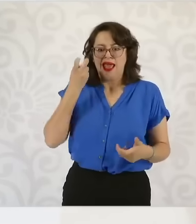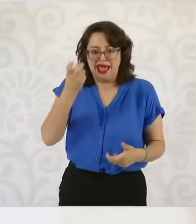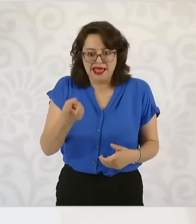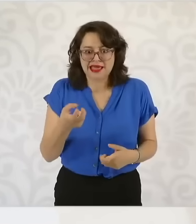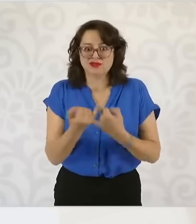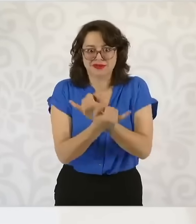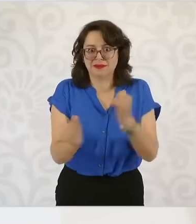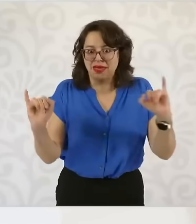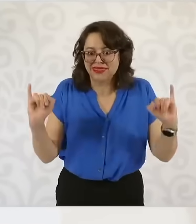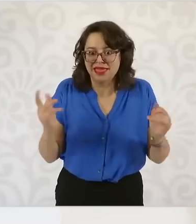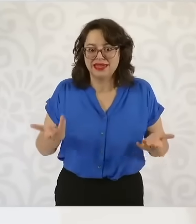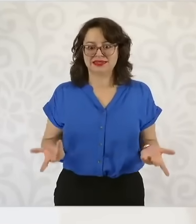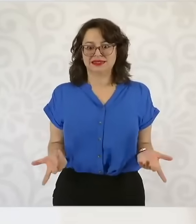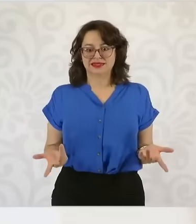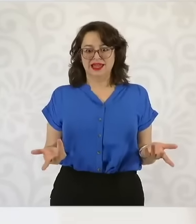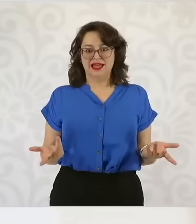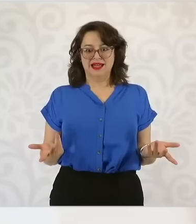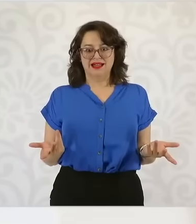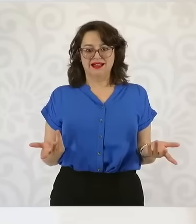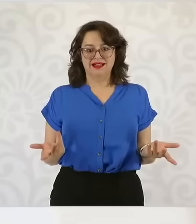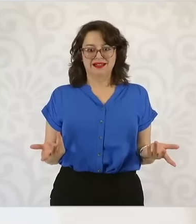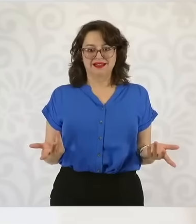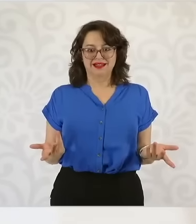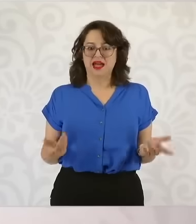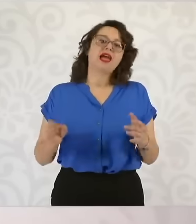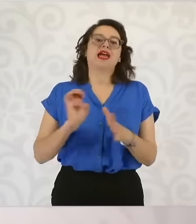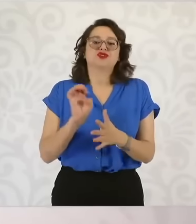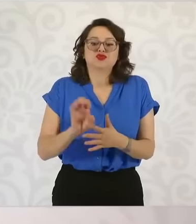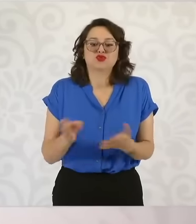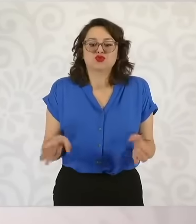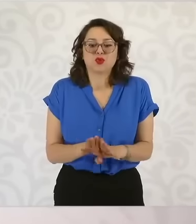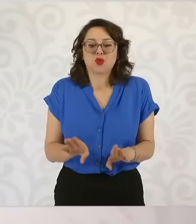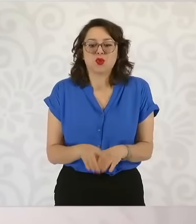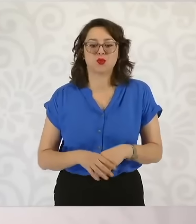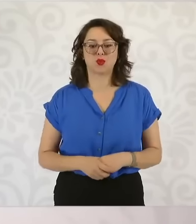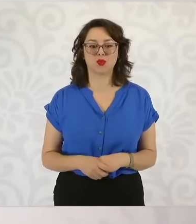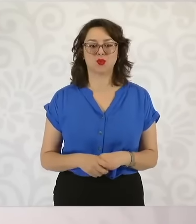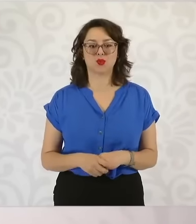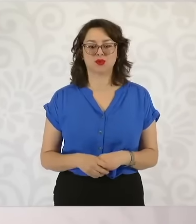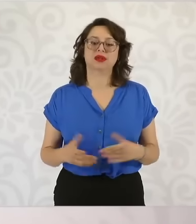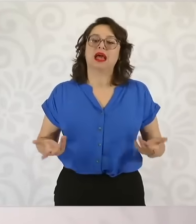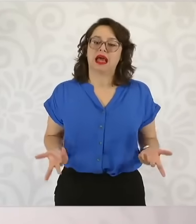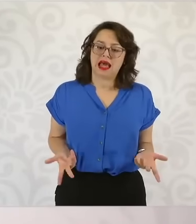eligió. El tema central es que sí, ya no se van a poder seguir haciendo estos